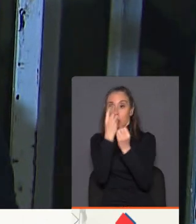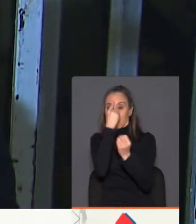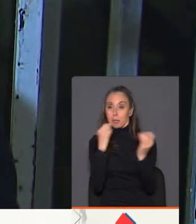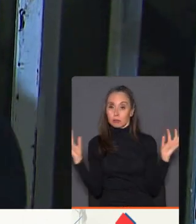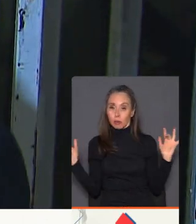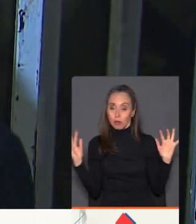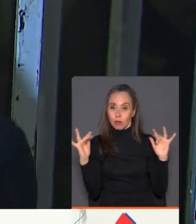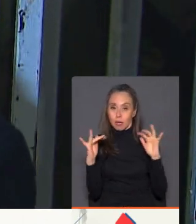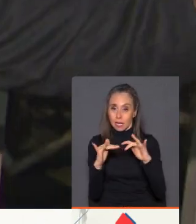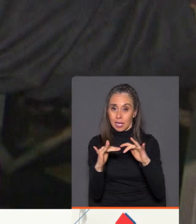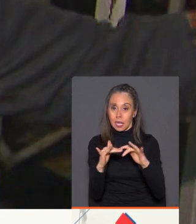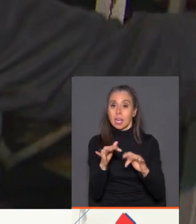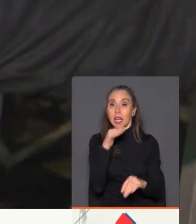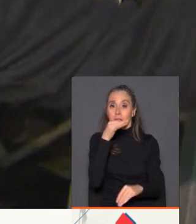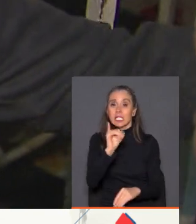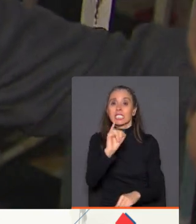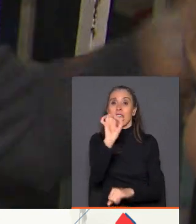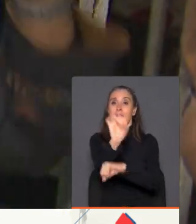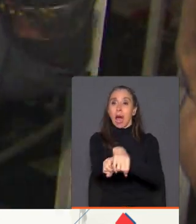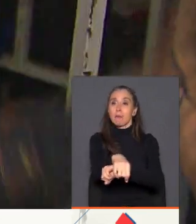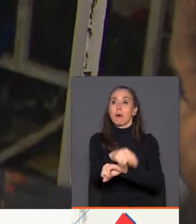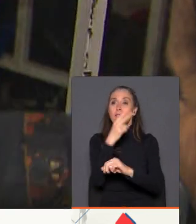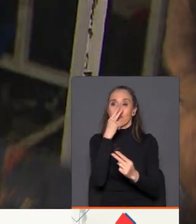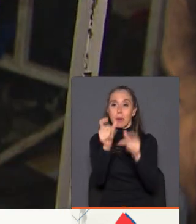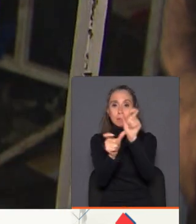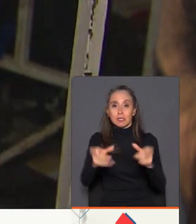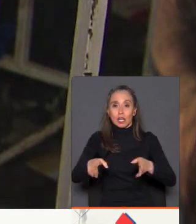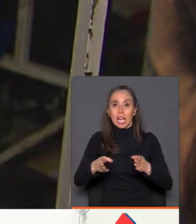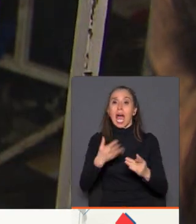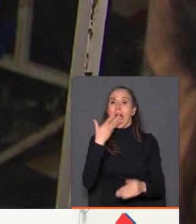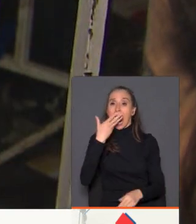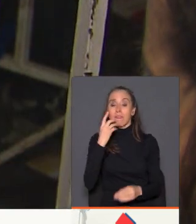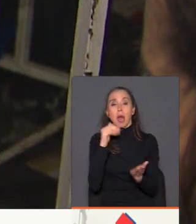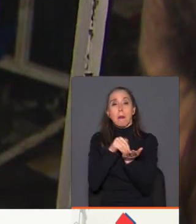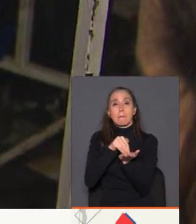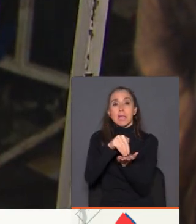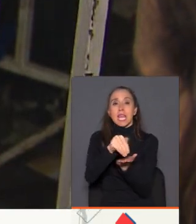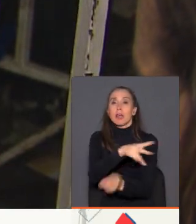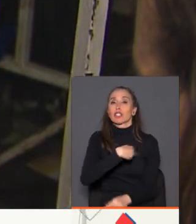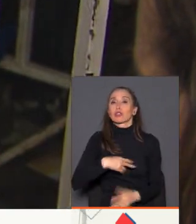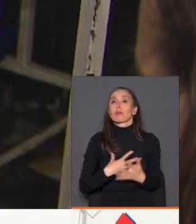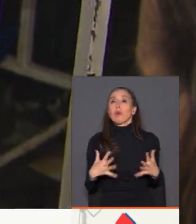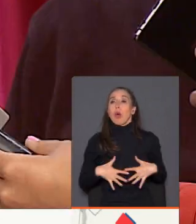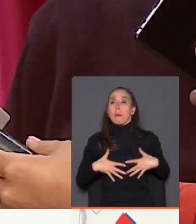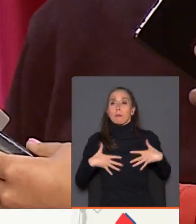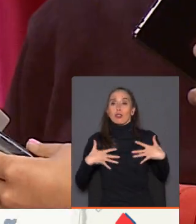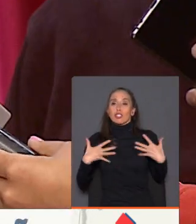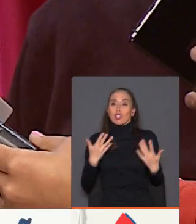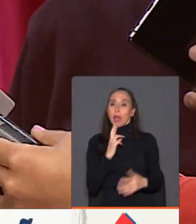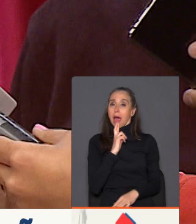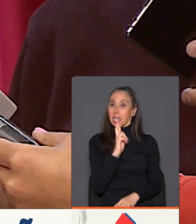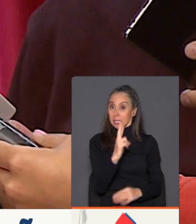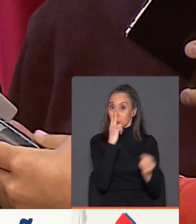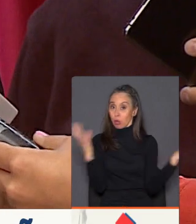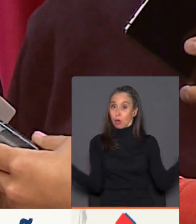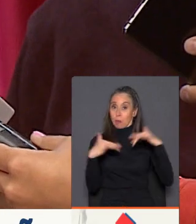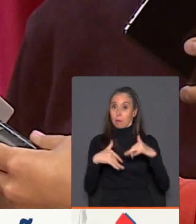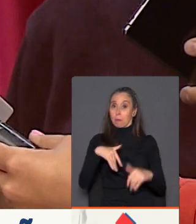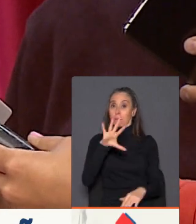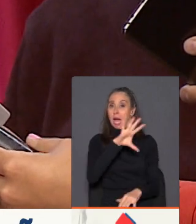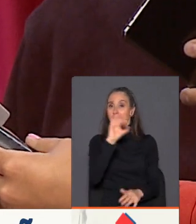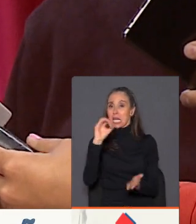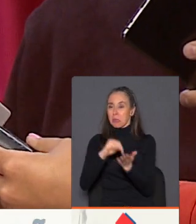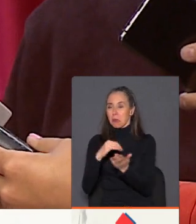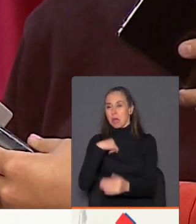a decir que aprobaba. La calle habla, somos miles y estamos muy emocionados de esta respuesta. Yo creo que había más de 500.000 personas.